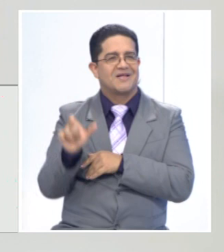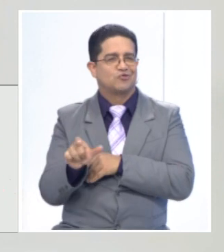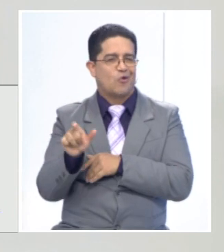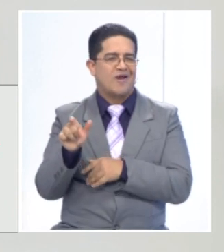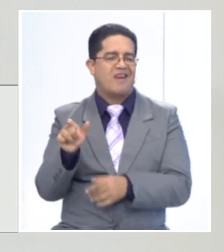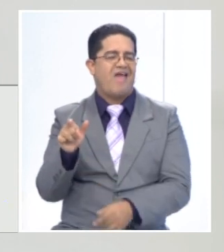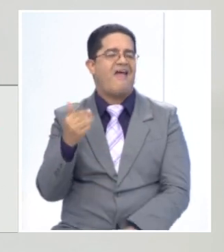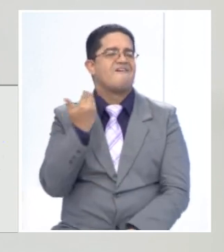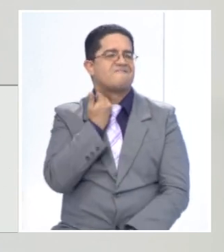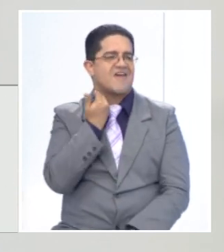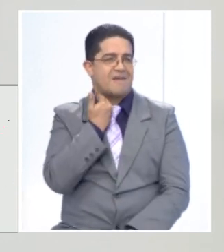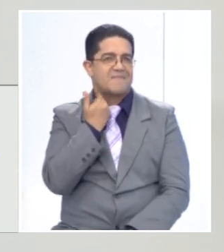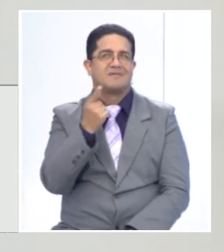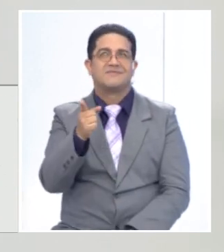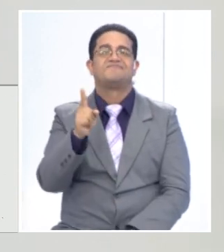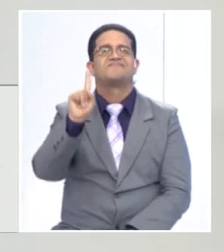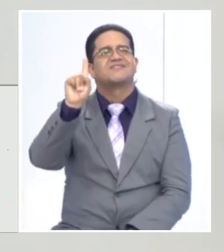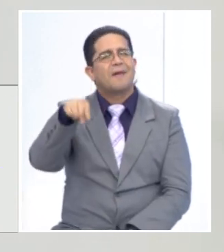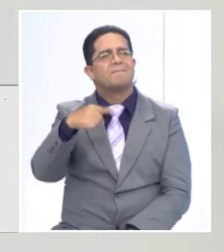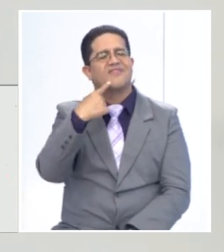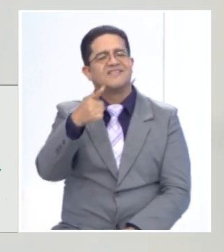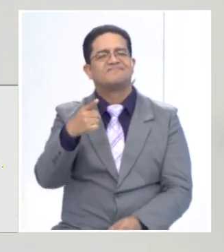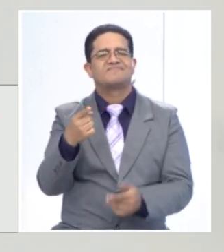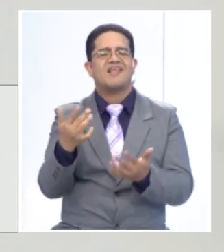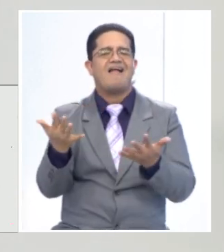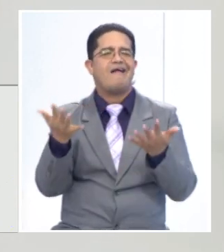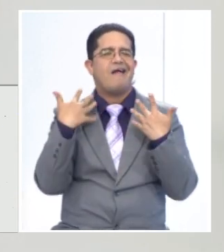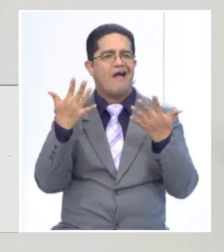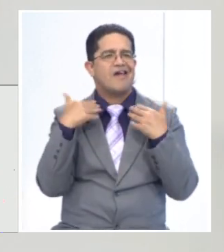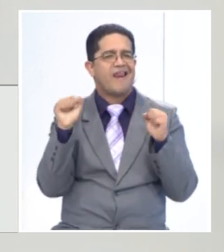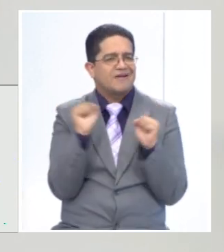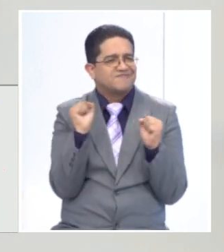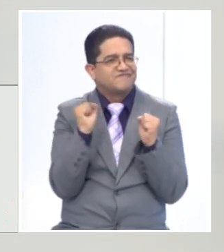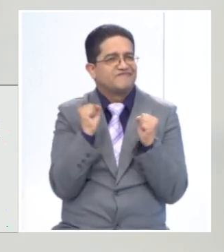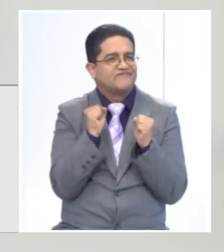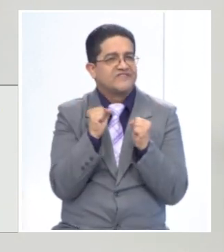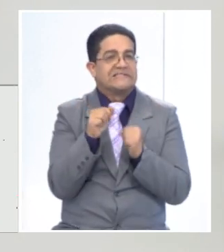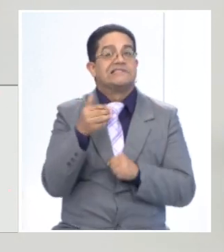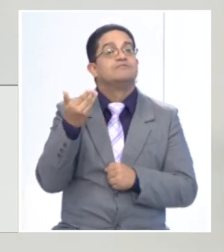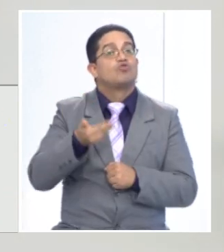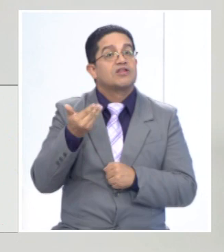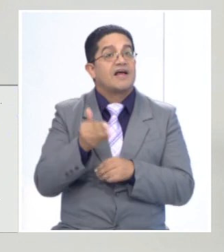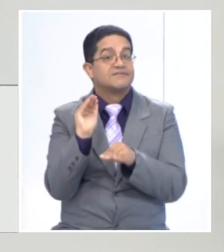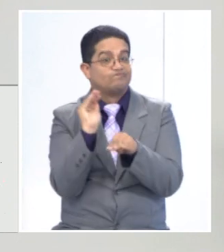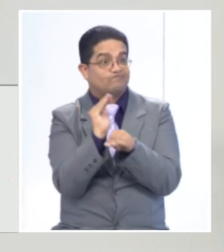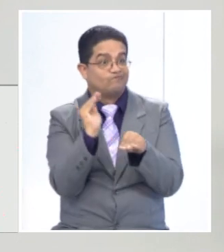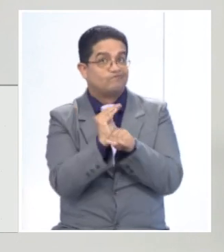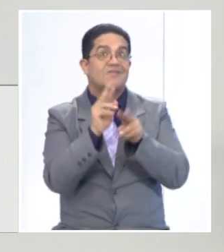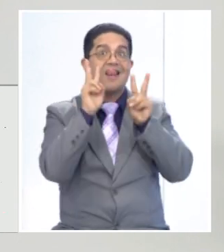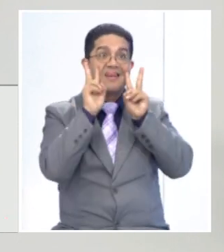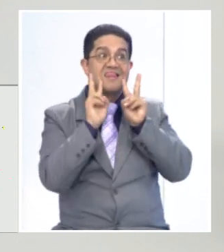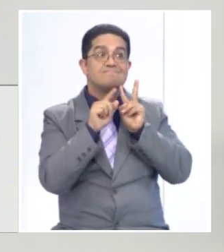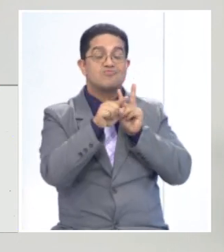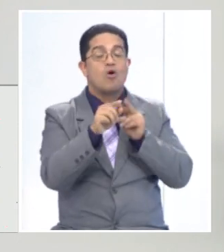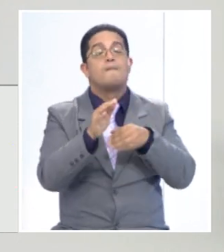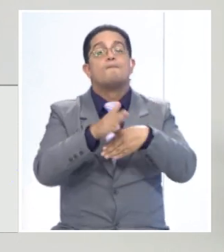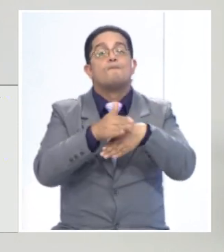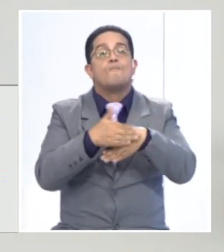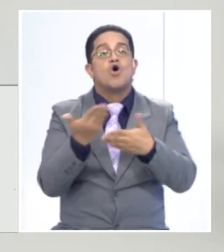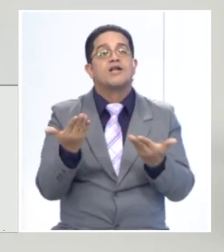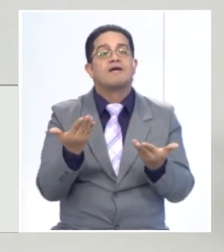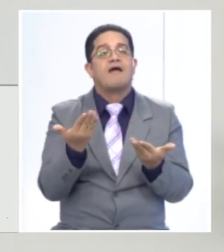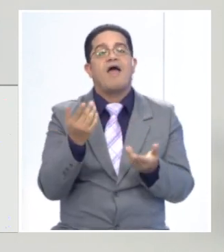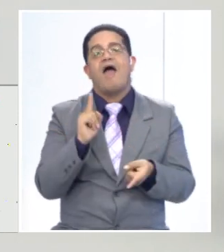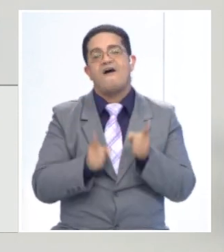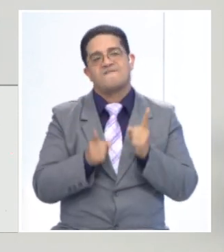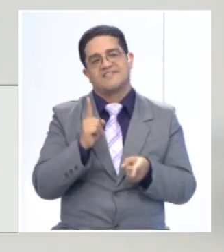también por allí del aire acondicionado. El aire acondicionado es importante, el mantenimiento del aire acondicionado, porque muchas